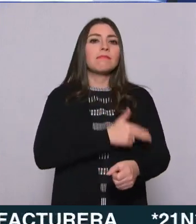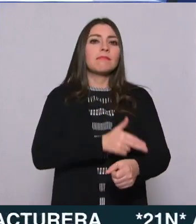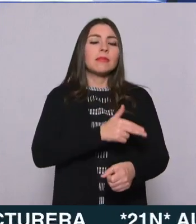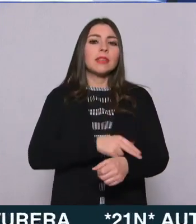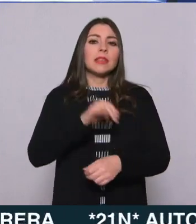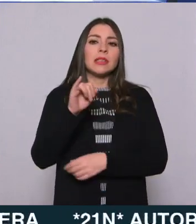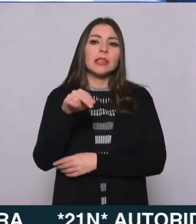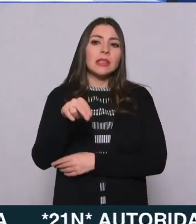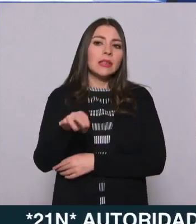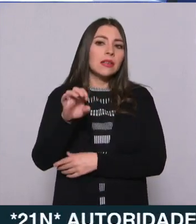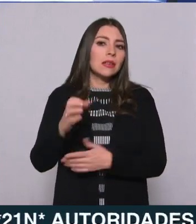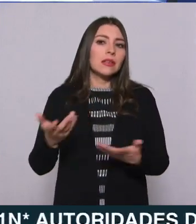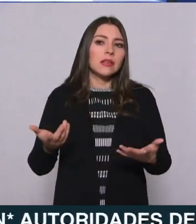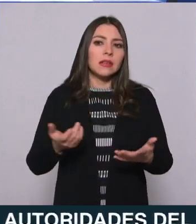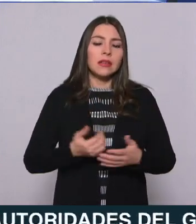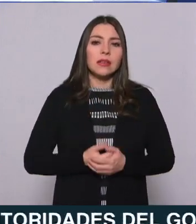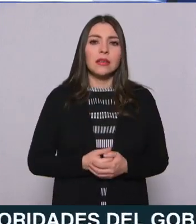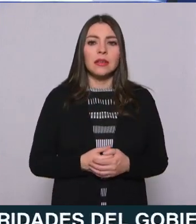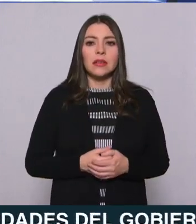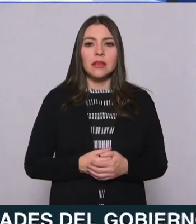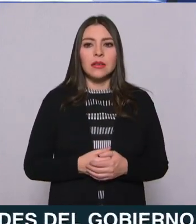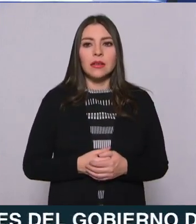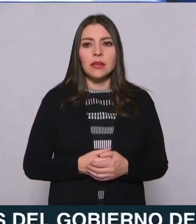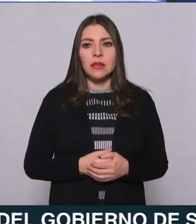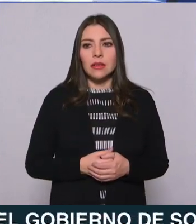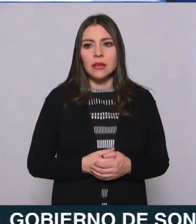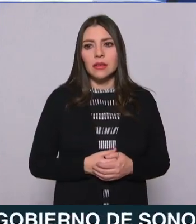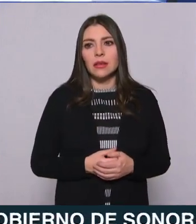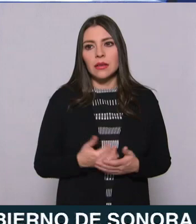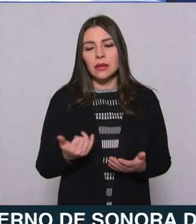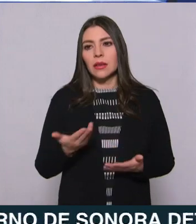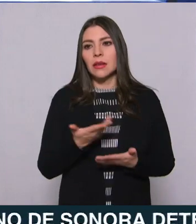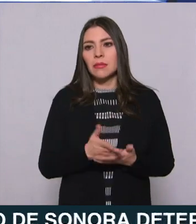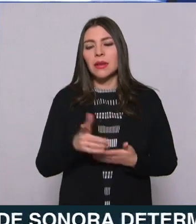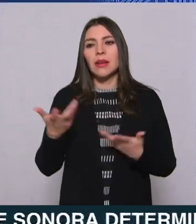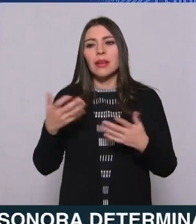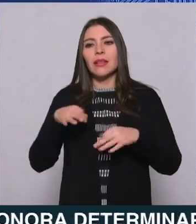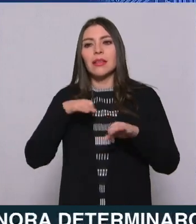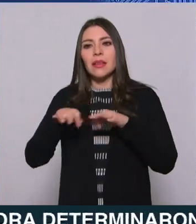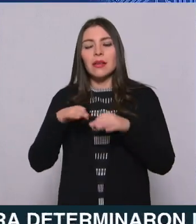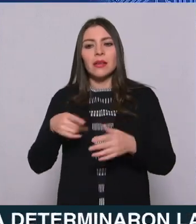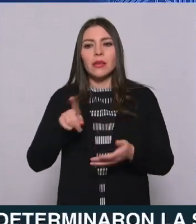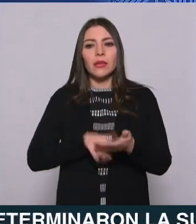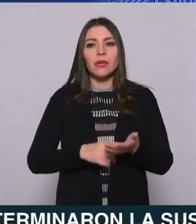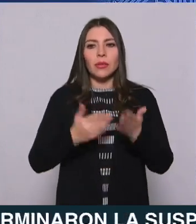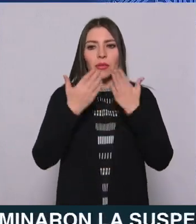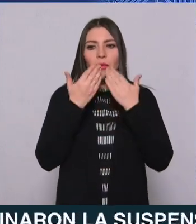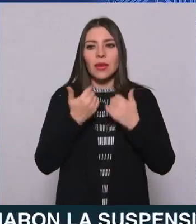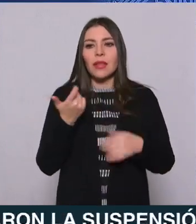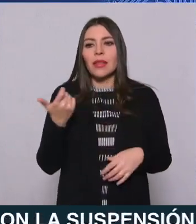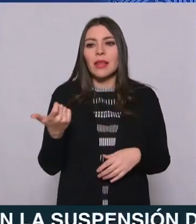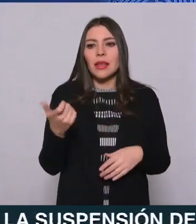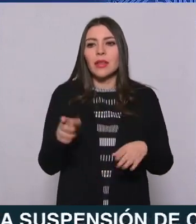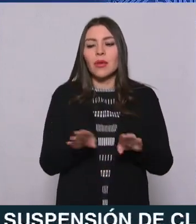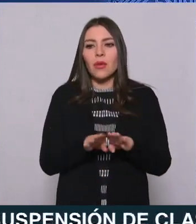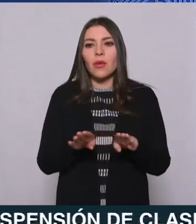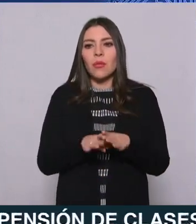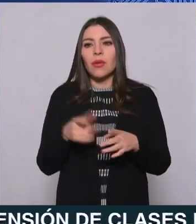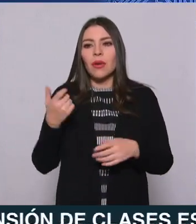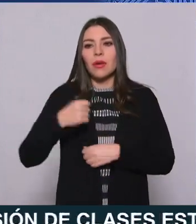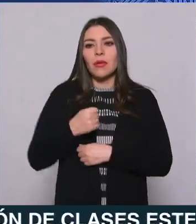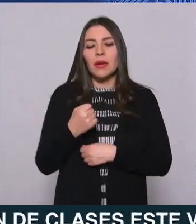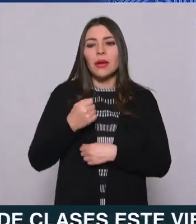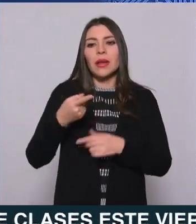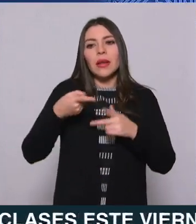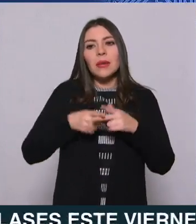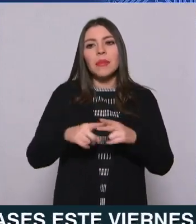no podemos... Y porque no tienen tampoco dinero, ¿no? A pesar de las actividades que realizan al interior, no tienen, como una cajita que les permita